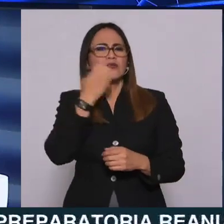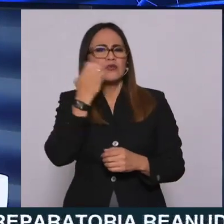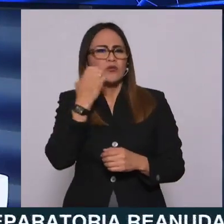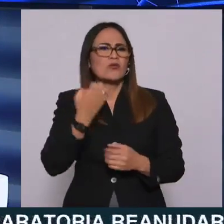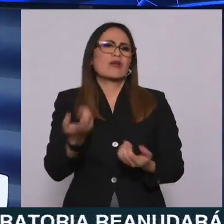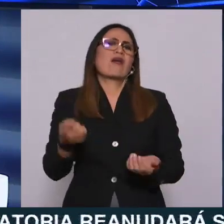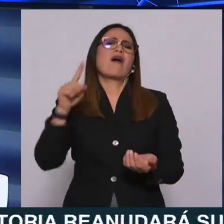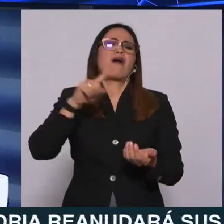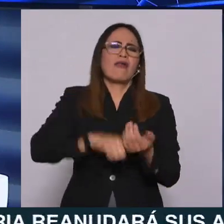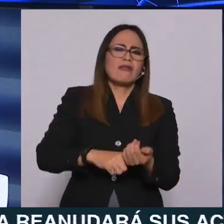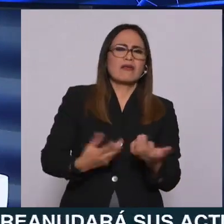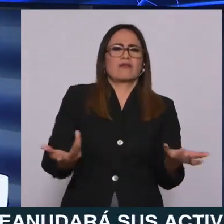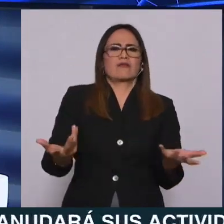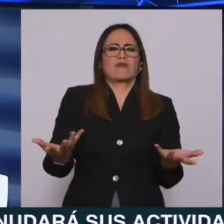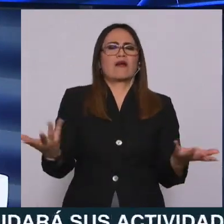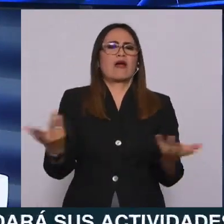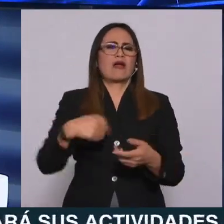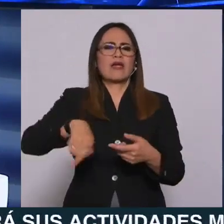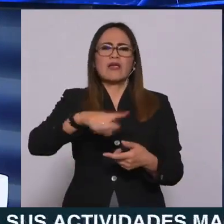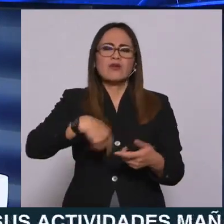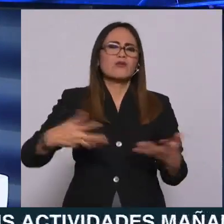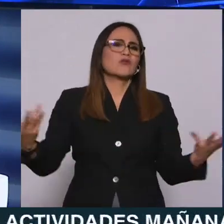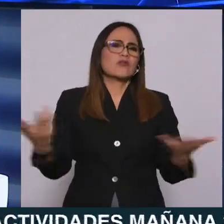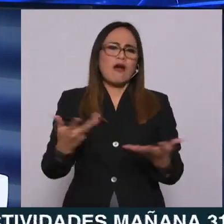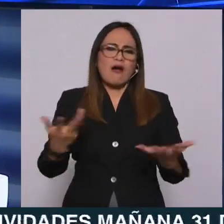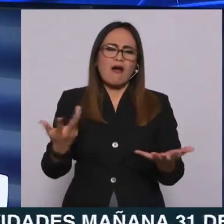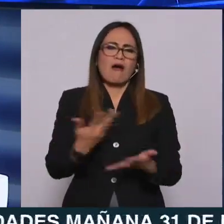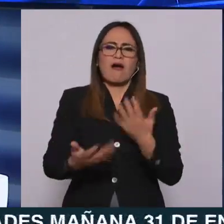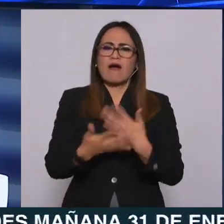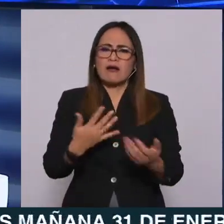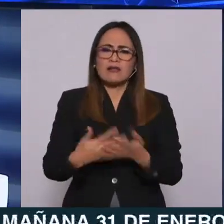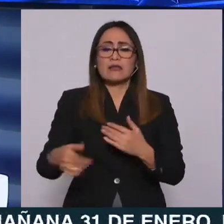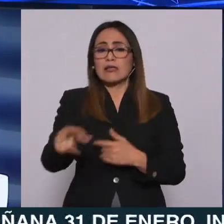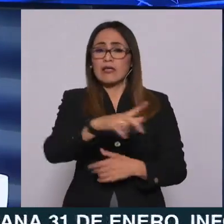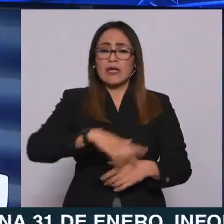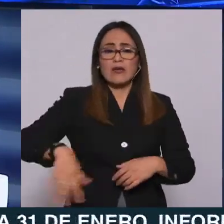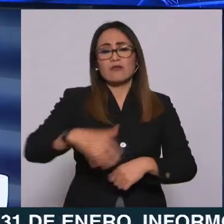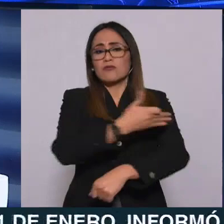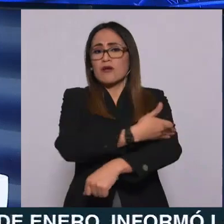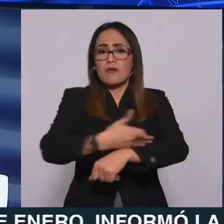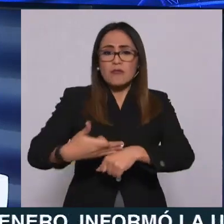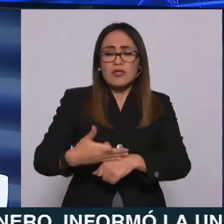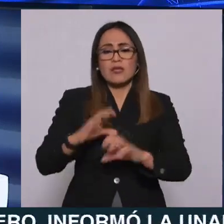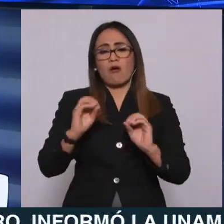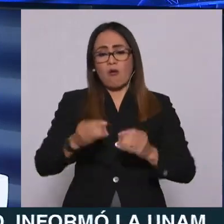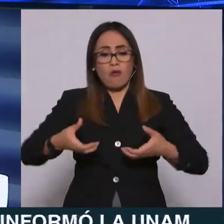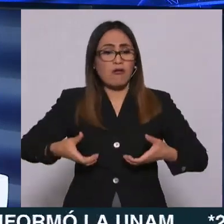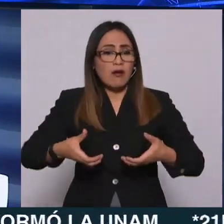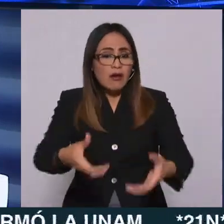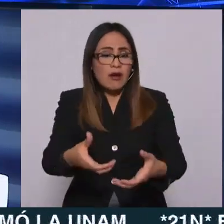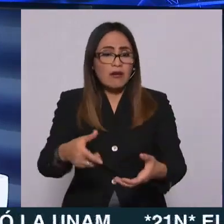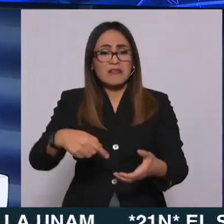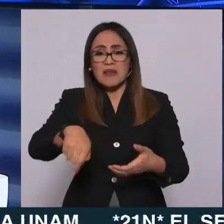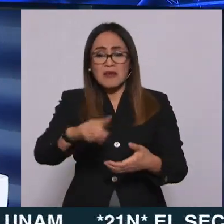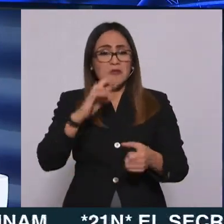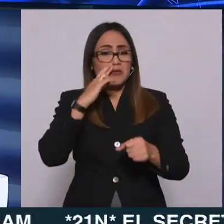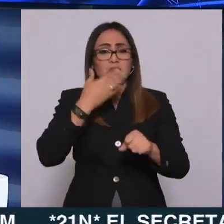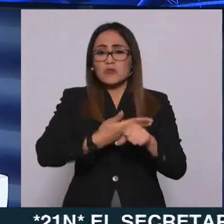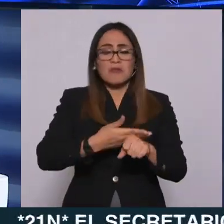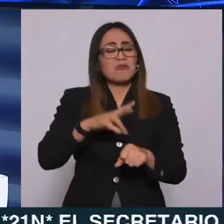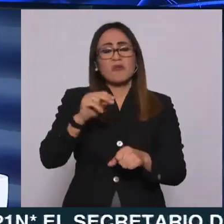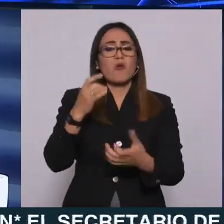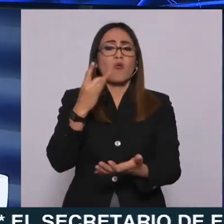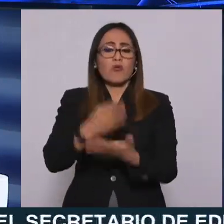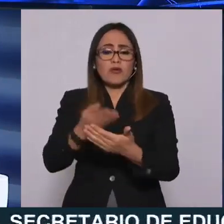su control el entorno familiar ni tampoco el entorno de la cuadra en el que está la escuela? Ellos son responsables de la entrada,